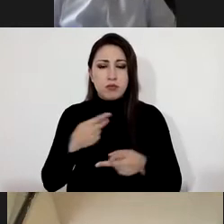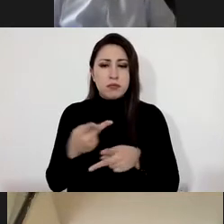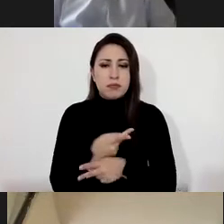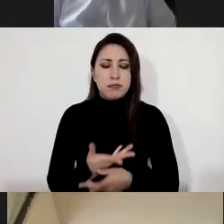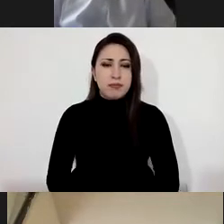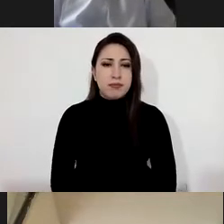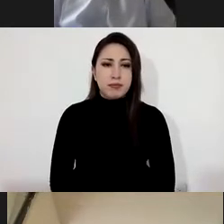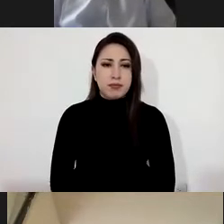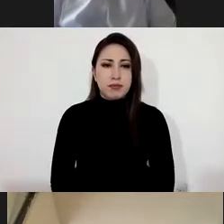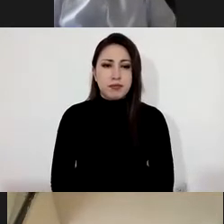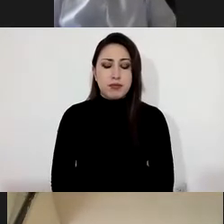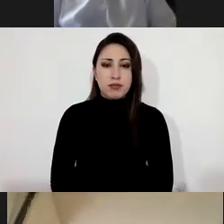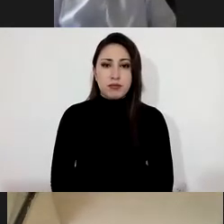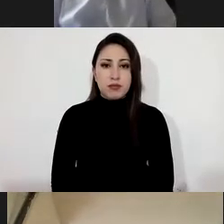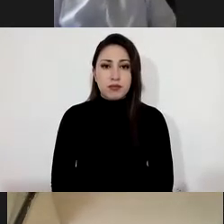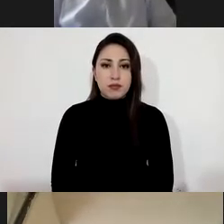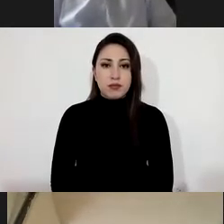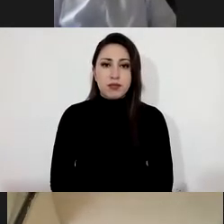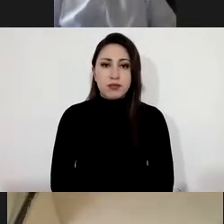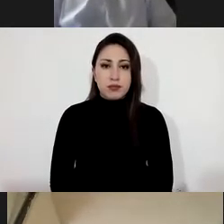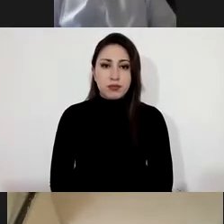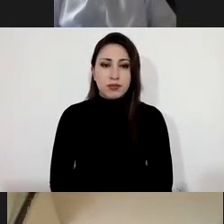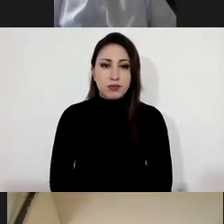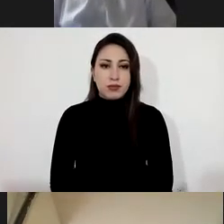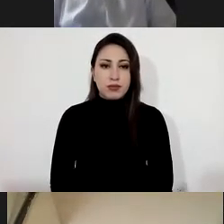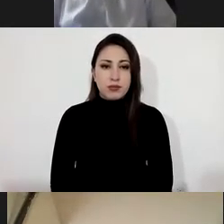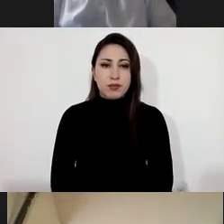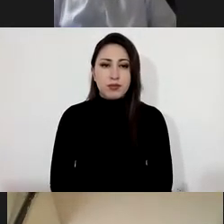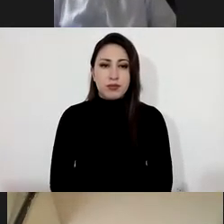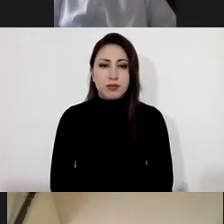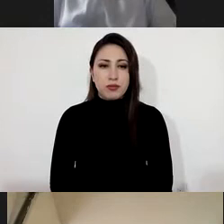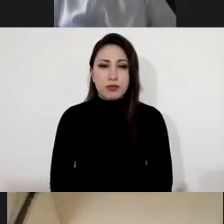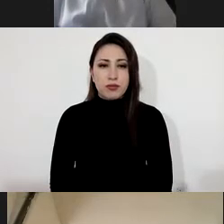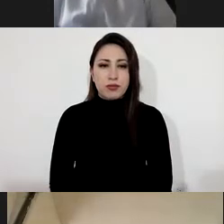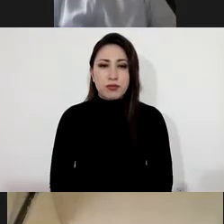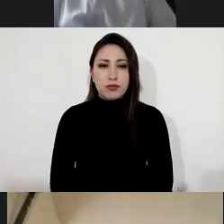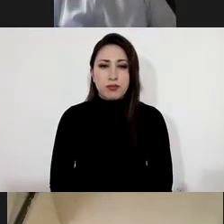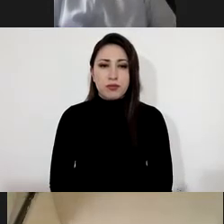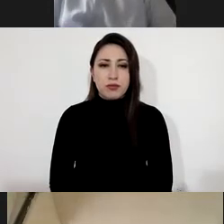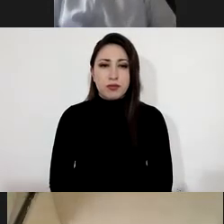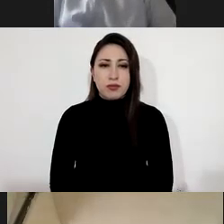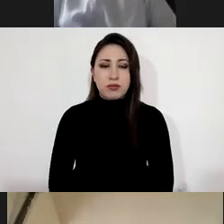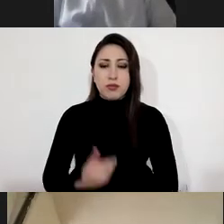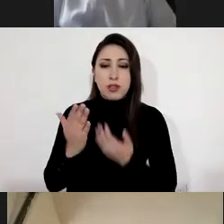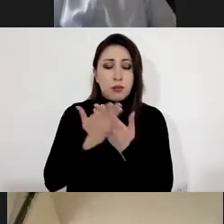que quede constancia que una nota informativa y no me llegó la tarjeta apenas